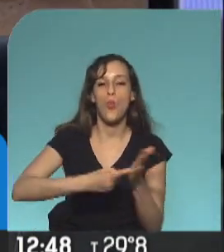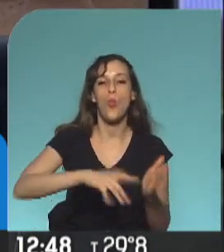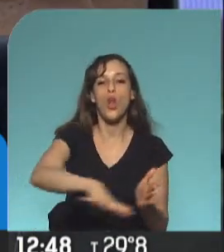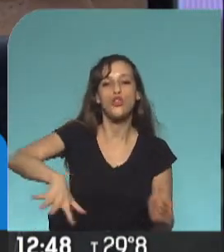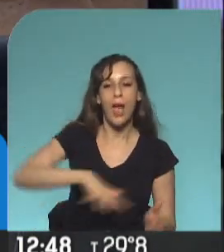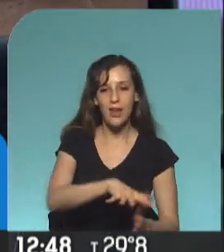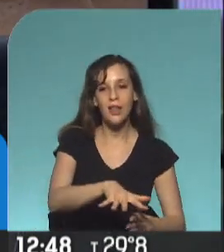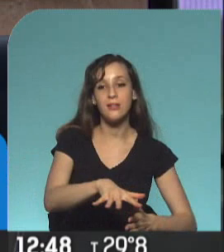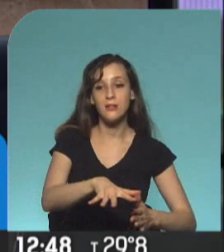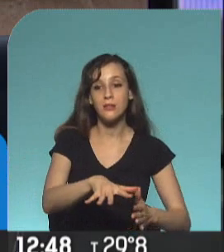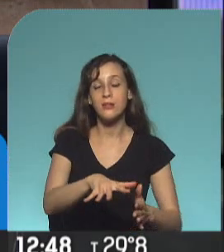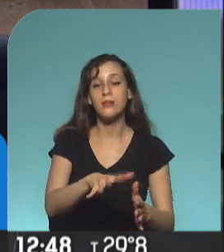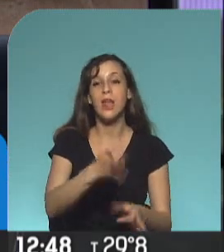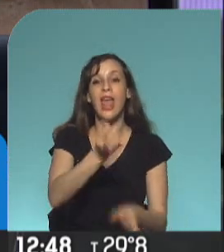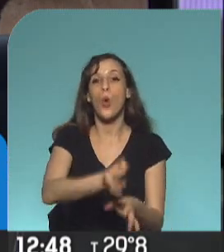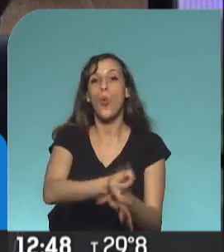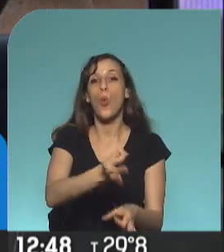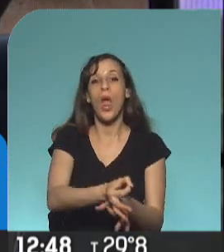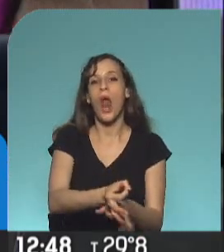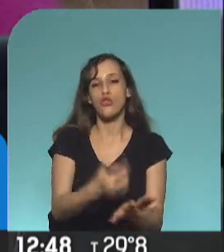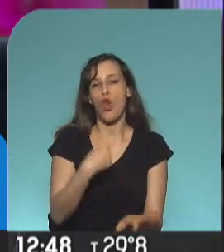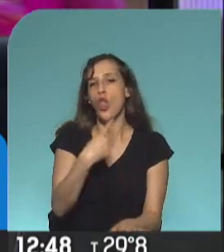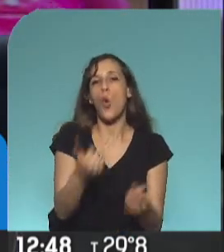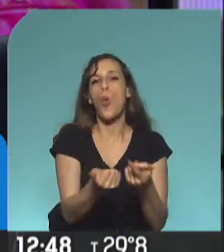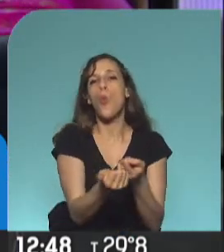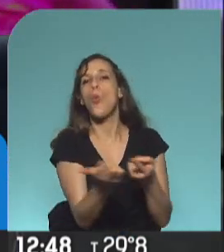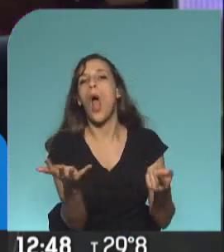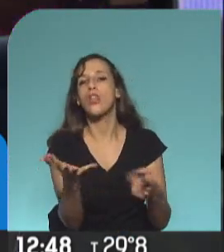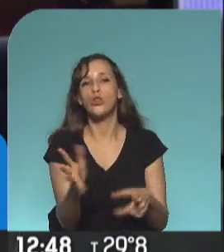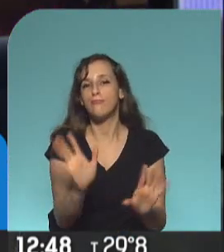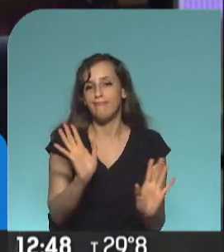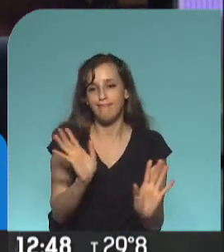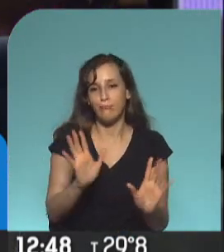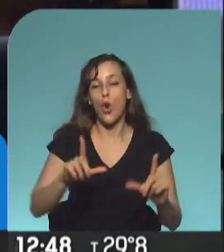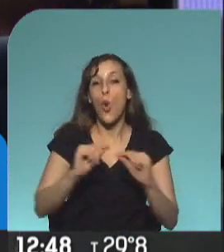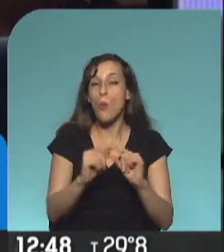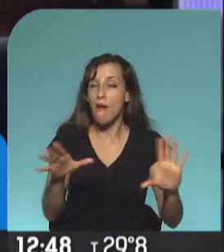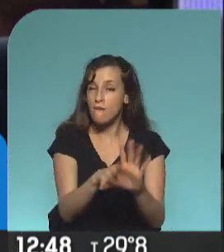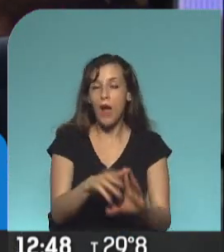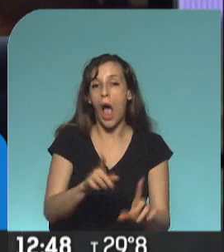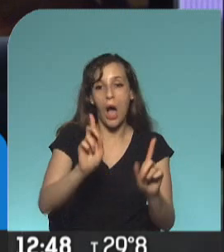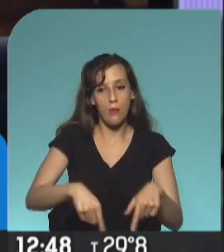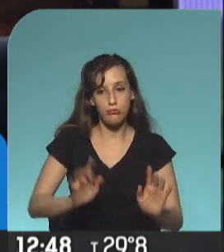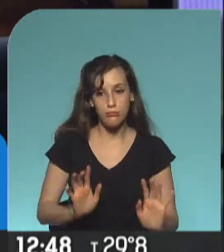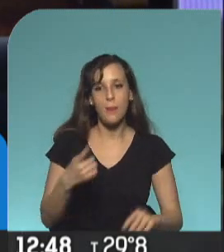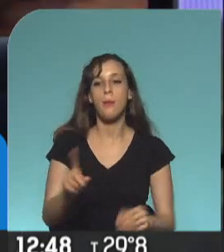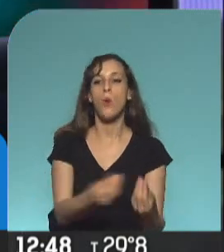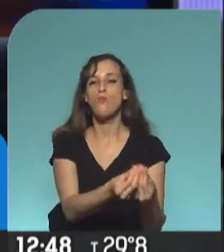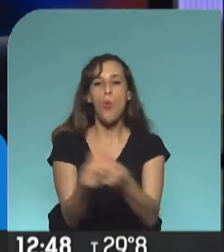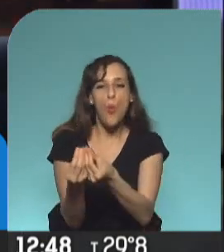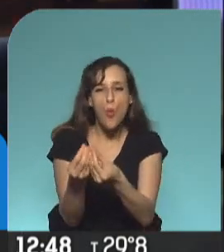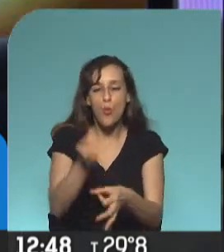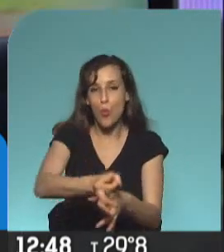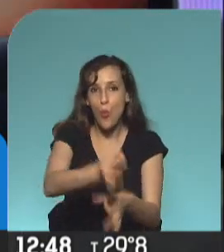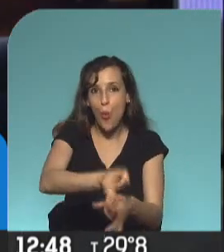quiero arriesgar un porcentaje porque realmente no tengo el número preciso, pero muchísimas escuelas tenemos